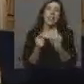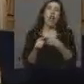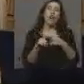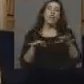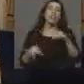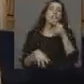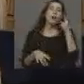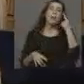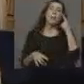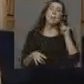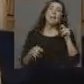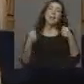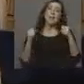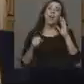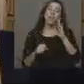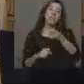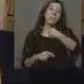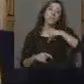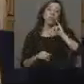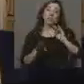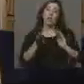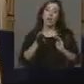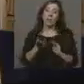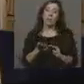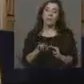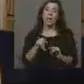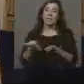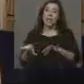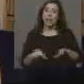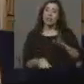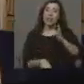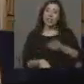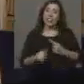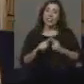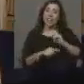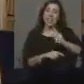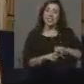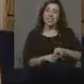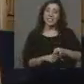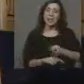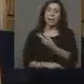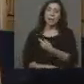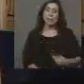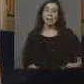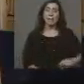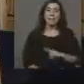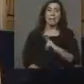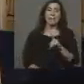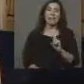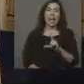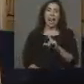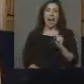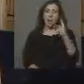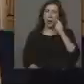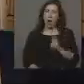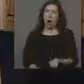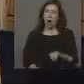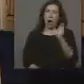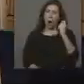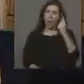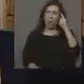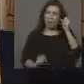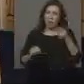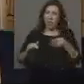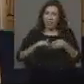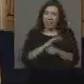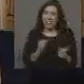deportivas, ante lo cual debemos sumarnos todos. Eso es lo que debería exigir el Presidente Salah. Pero cobrar este peaje,